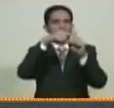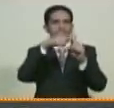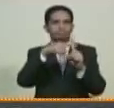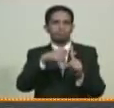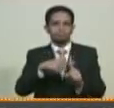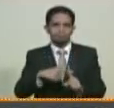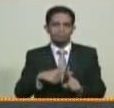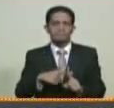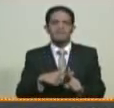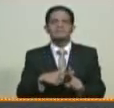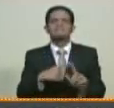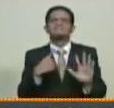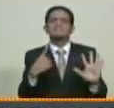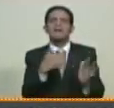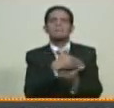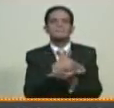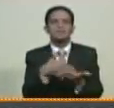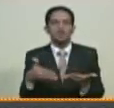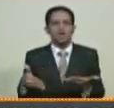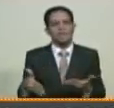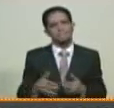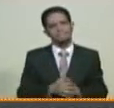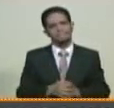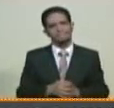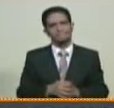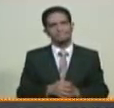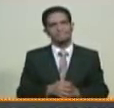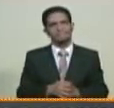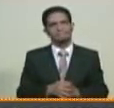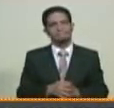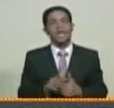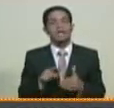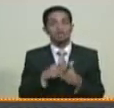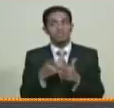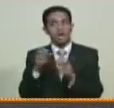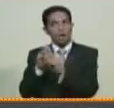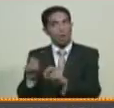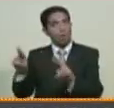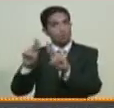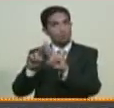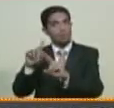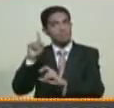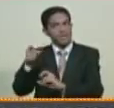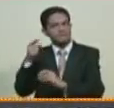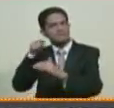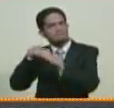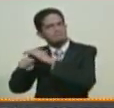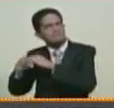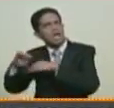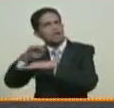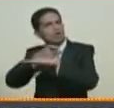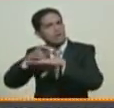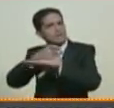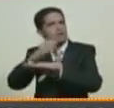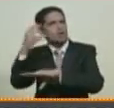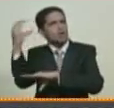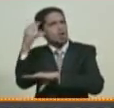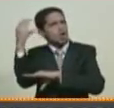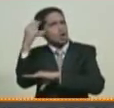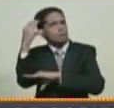cuando debería entonces no sé dirigirse a esos gobiernos al gobierno del señor duque del gobierno